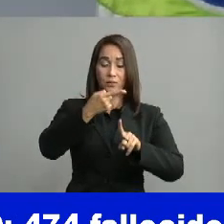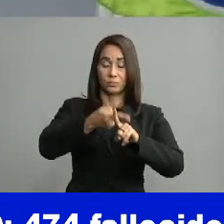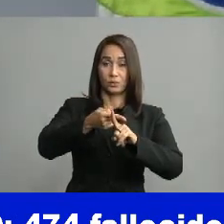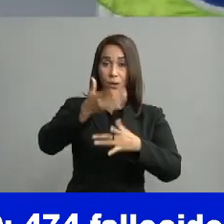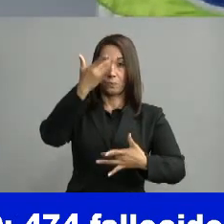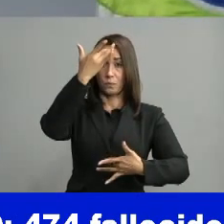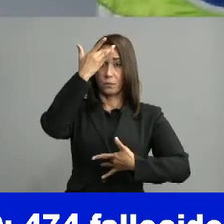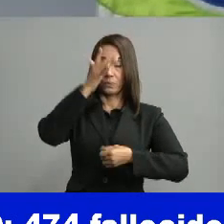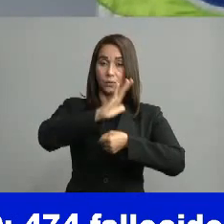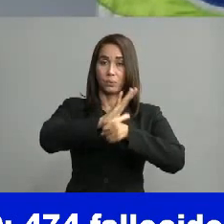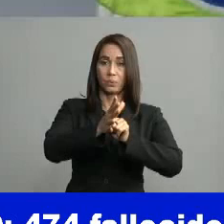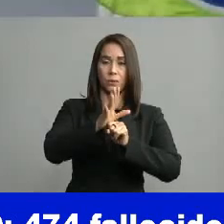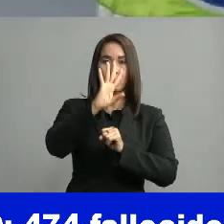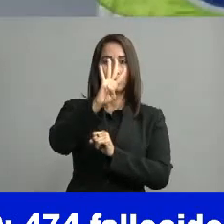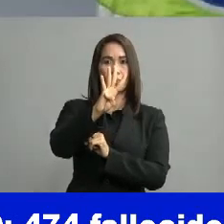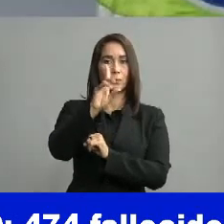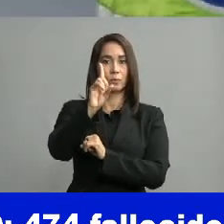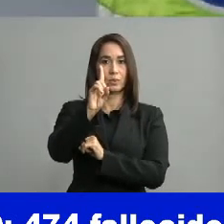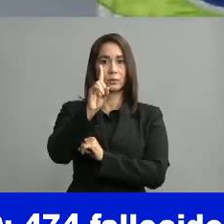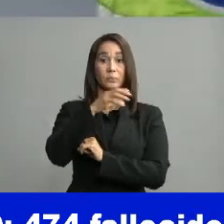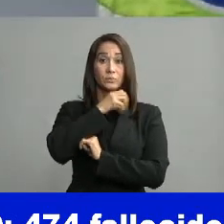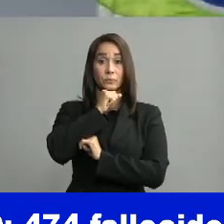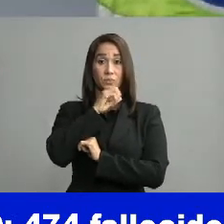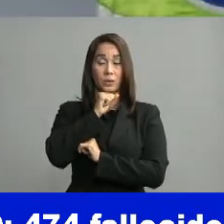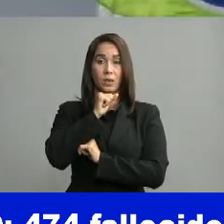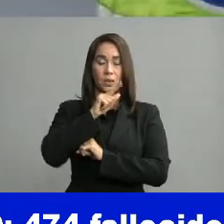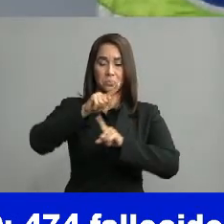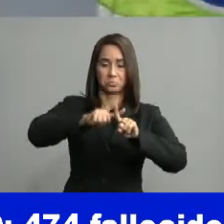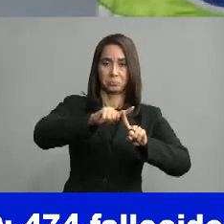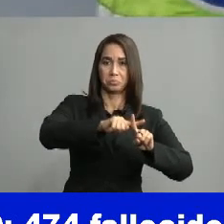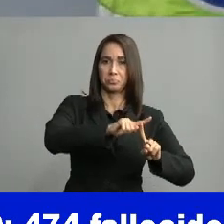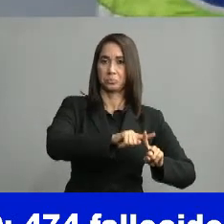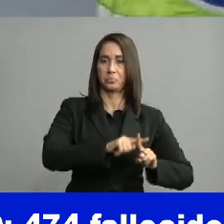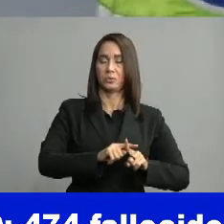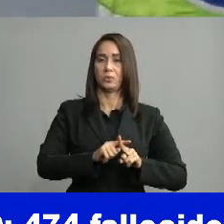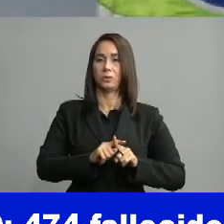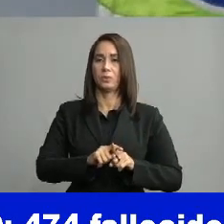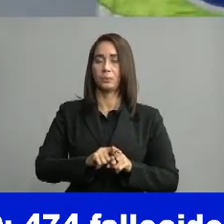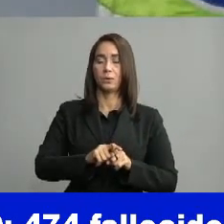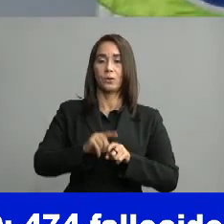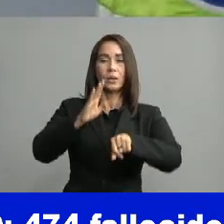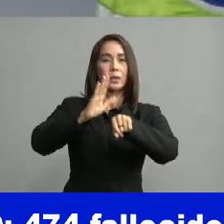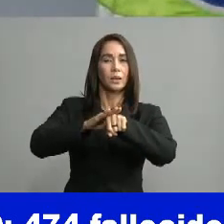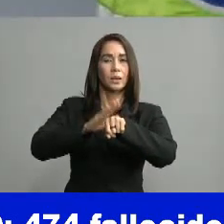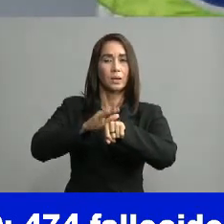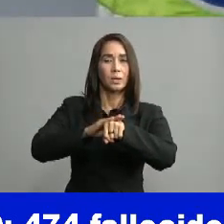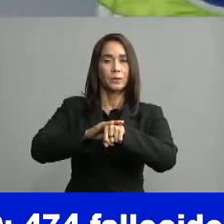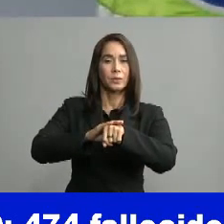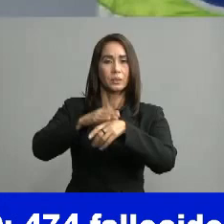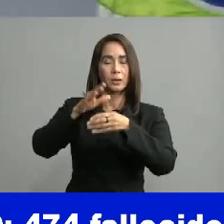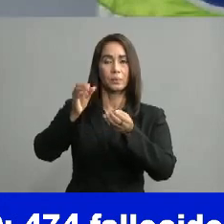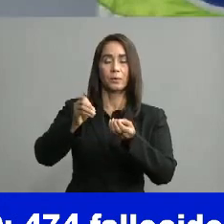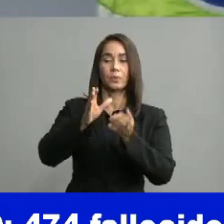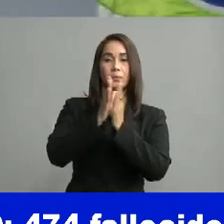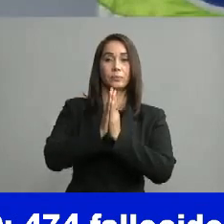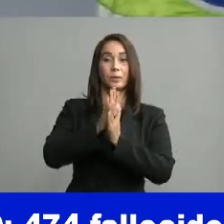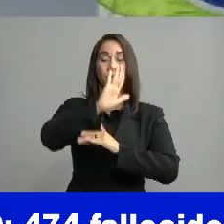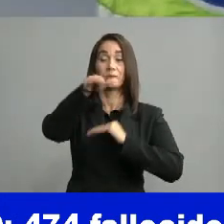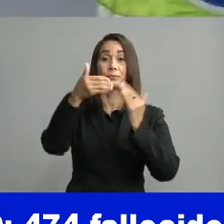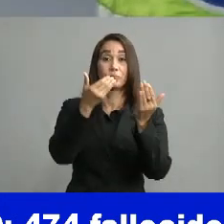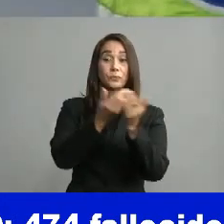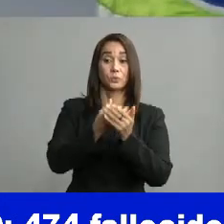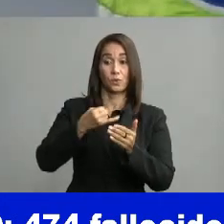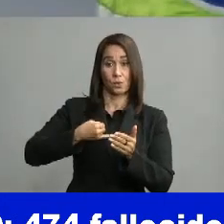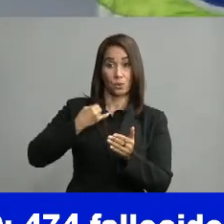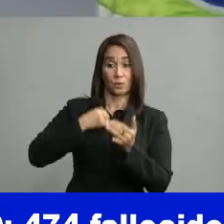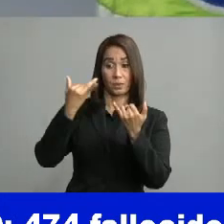el COVID es de 41 años. A todos aquellos jóvenes que están en el